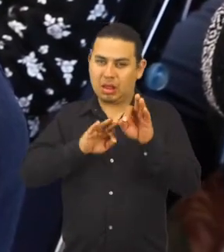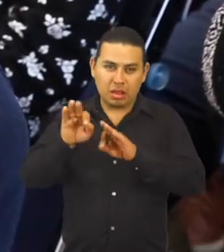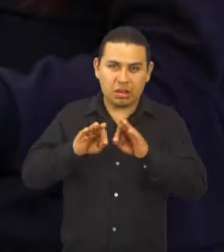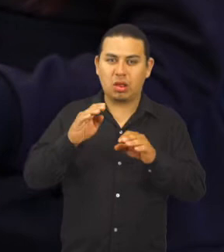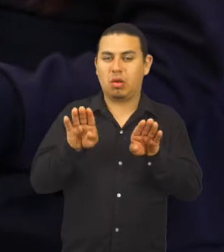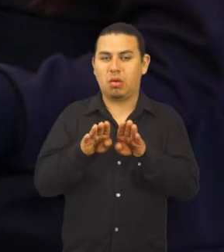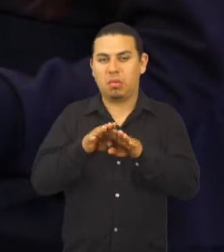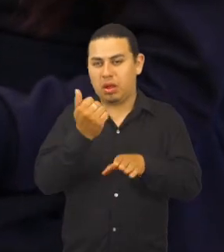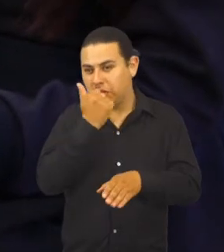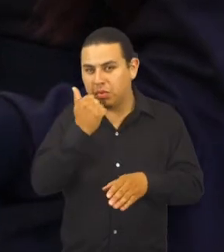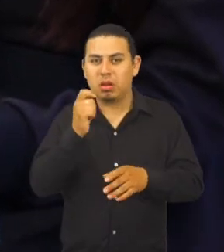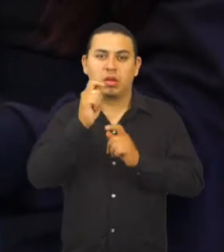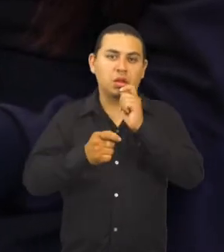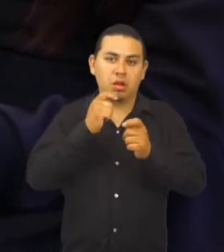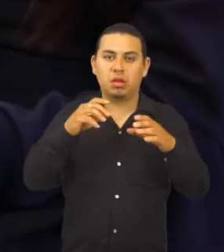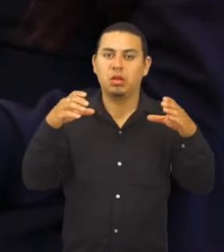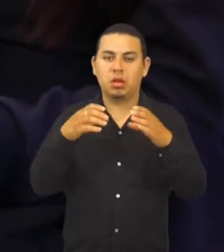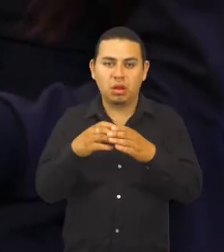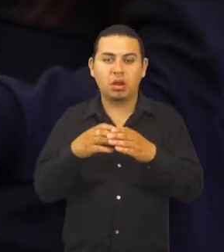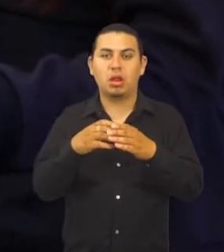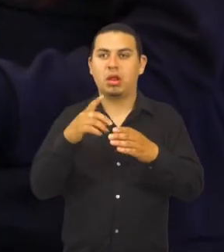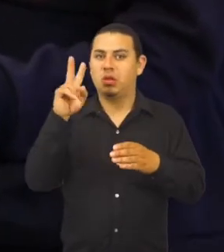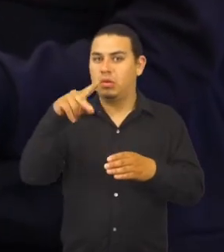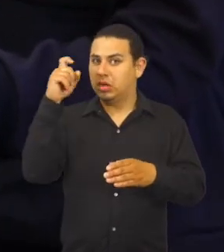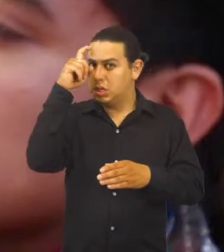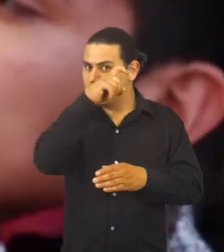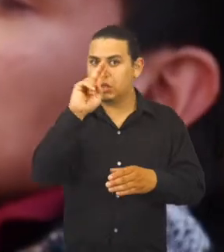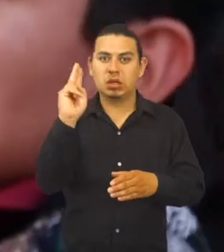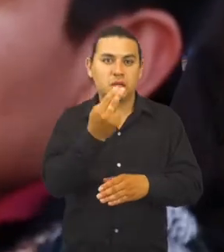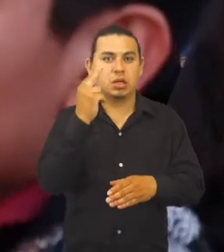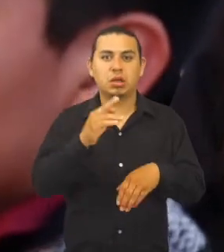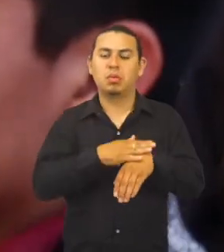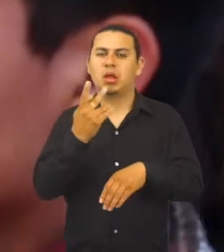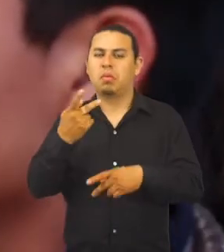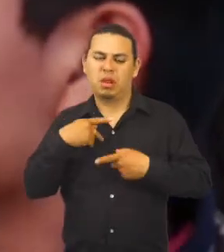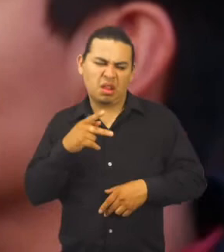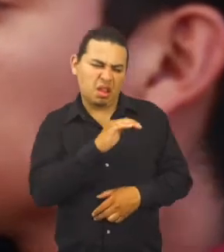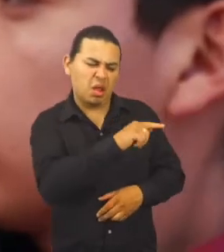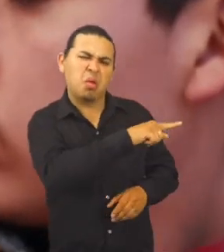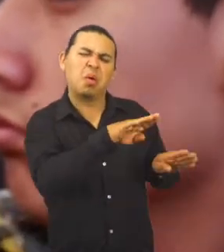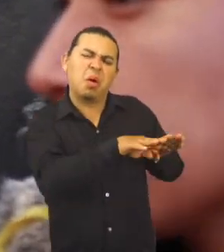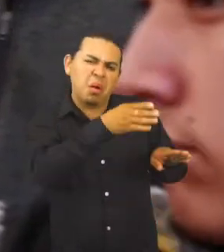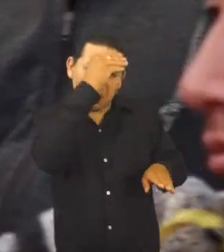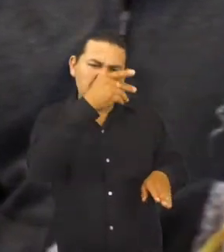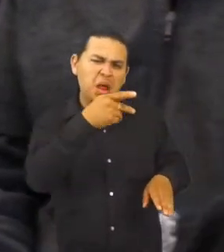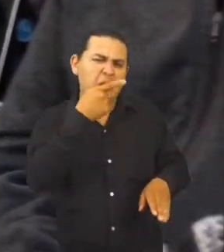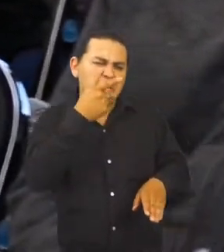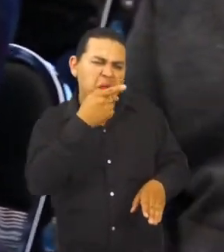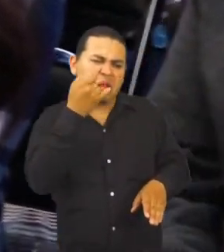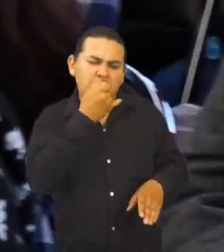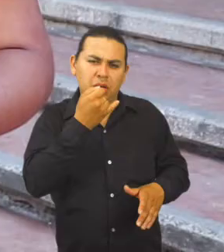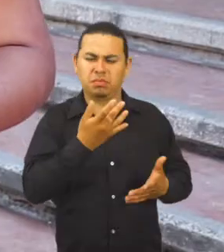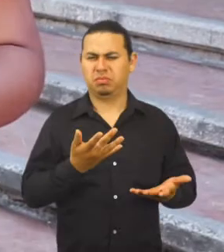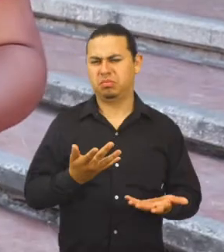del proceso como estudiante, la situación ha sido difícil porque muchos preguntan, ¿cómo aprendiste